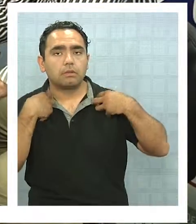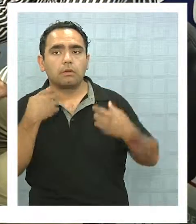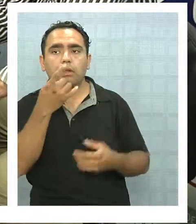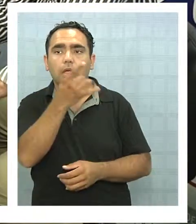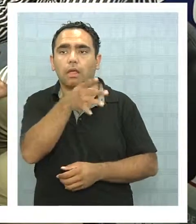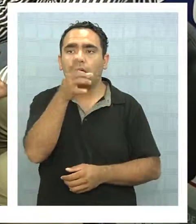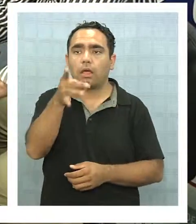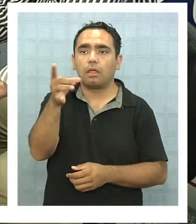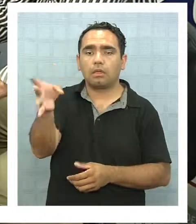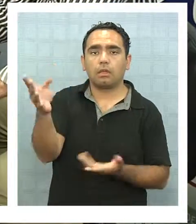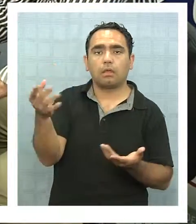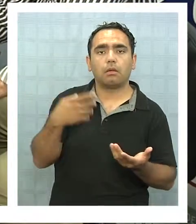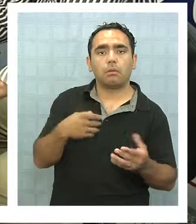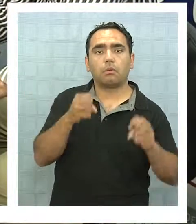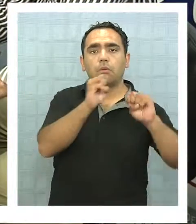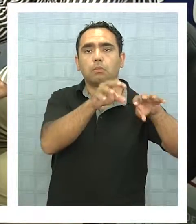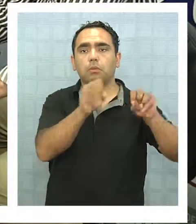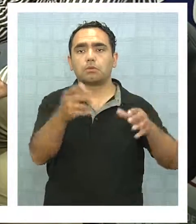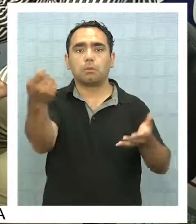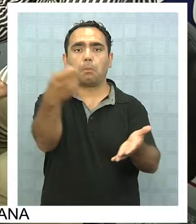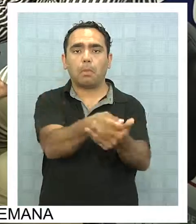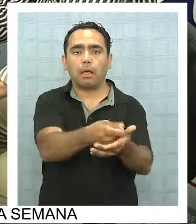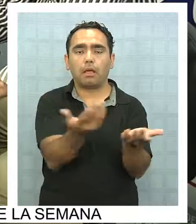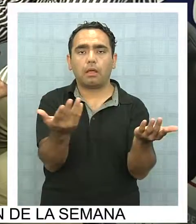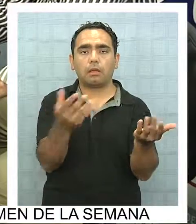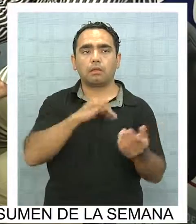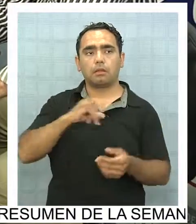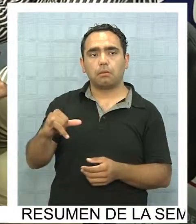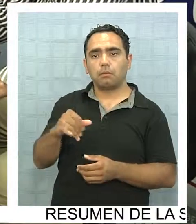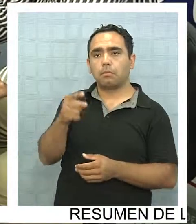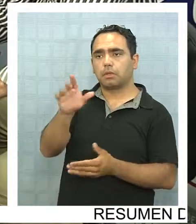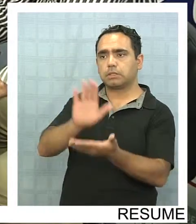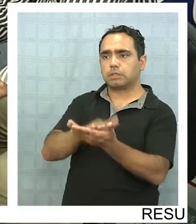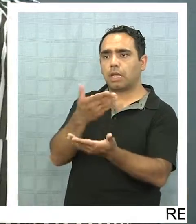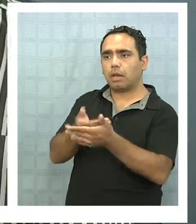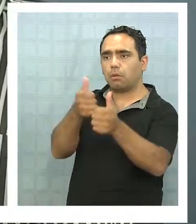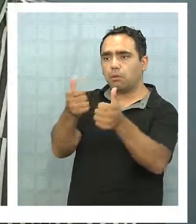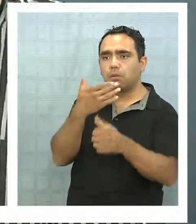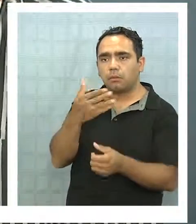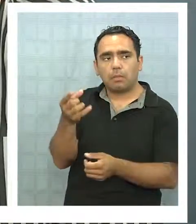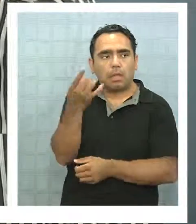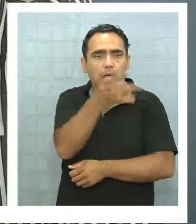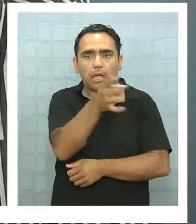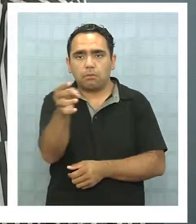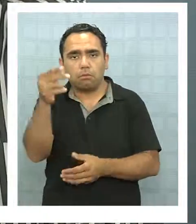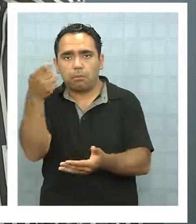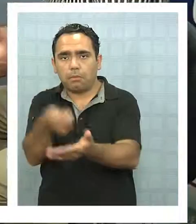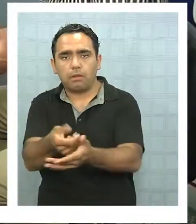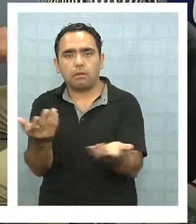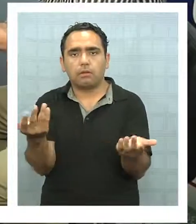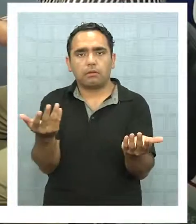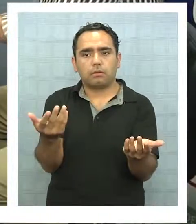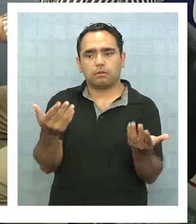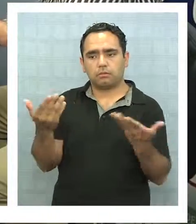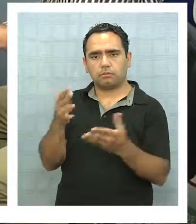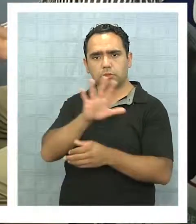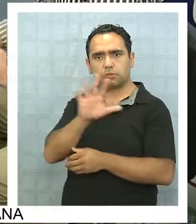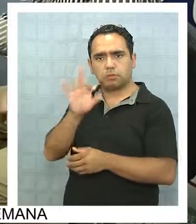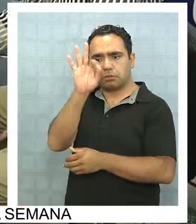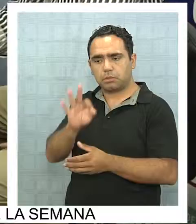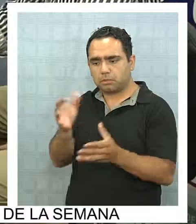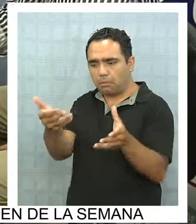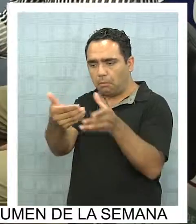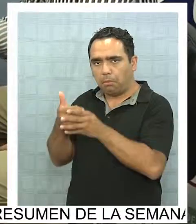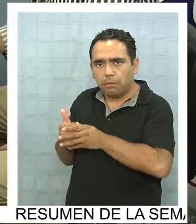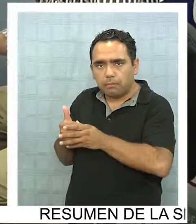resulta que también parte del ahorro nacional se lo cargan a los salarios. Y eso es una inmoralidad. ¿Y cómo se revierte esto? Porque pero en fin, esa es